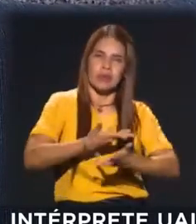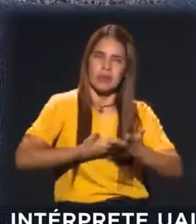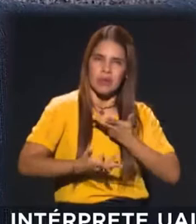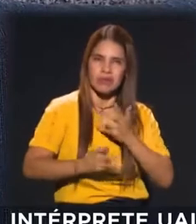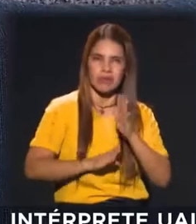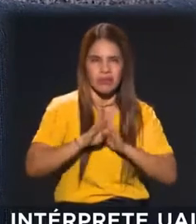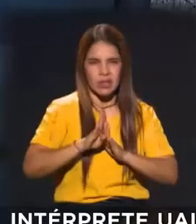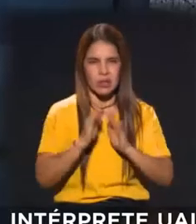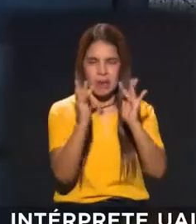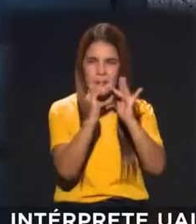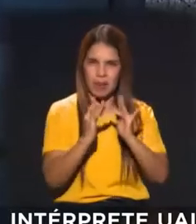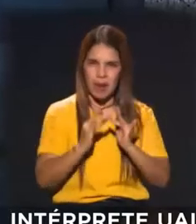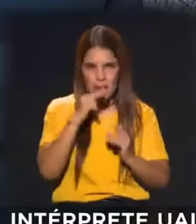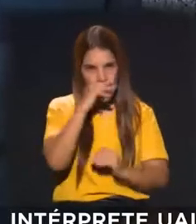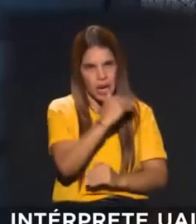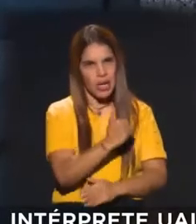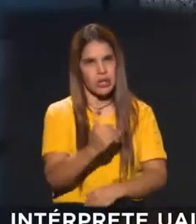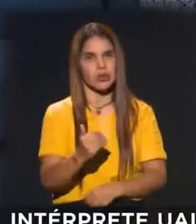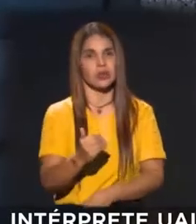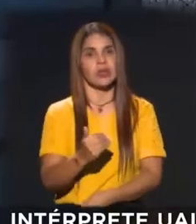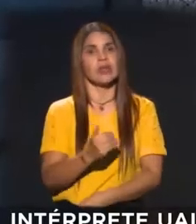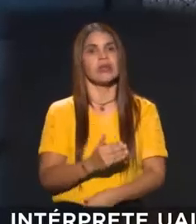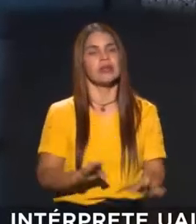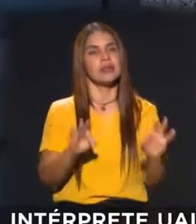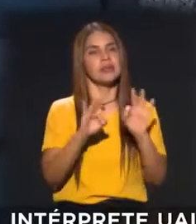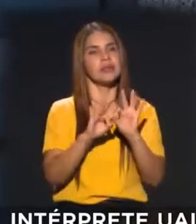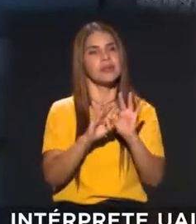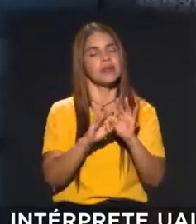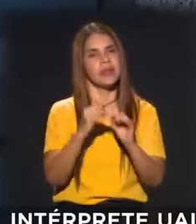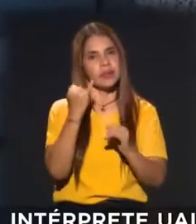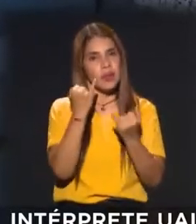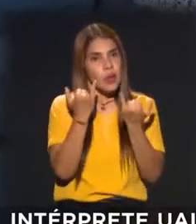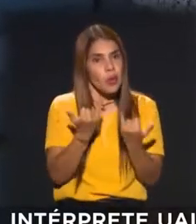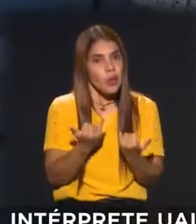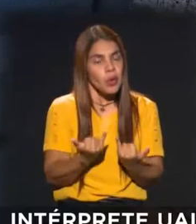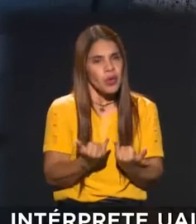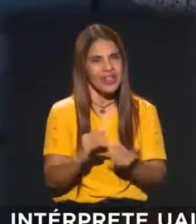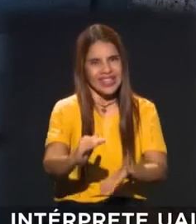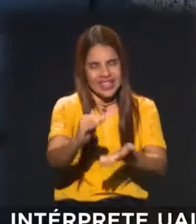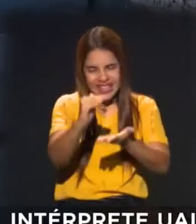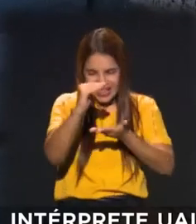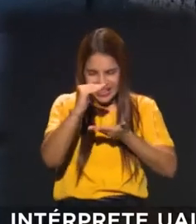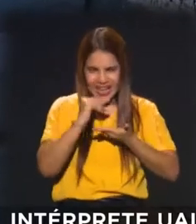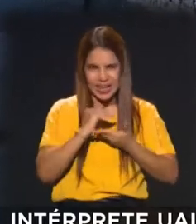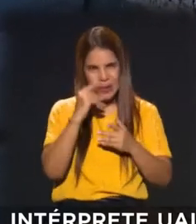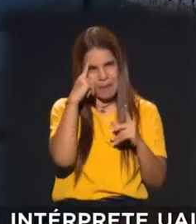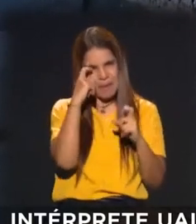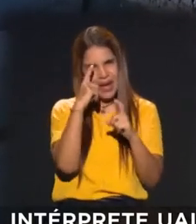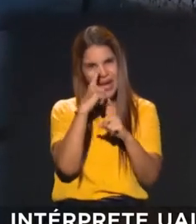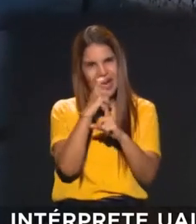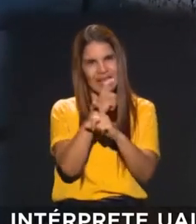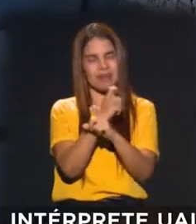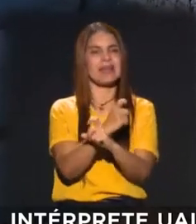puedo desarrollar con los niños y con las niñas. Entonces, básicamente la idea es esa, que el día de hoy nos demos ese regalo de pensar